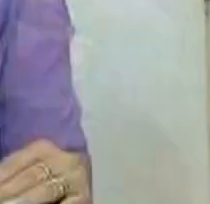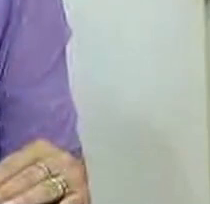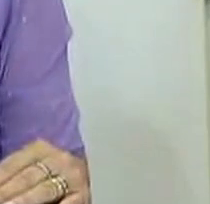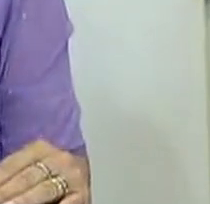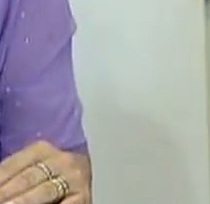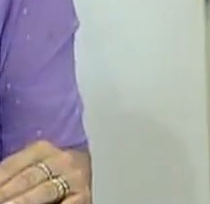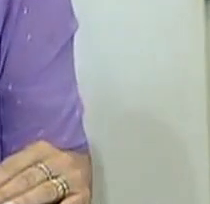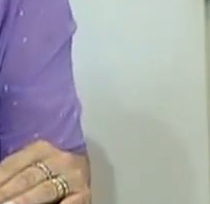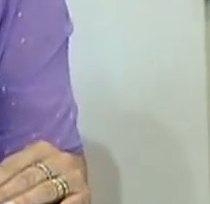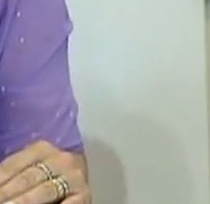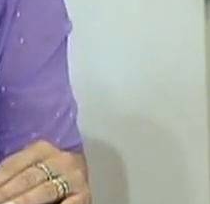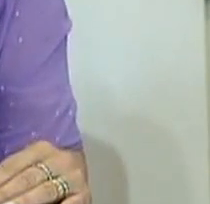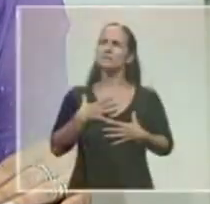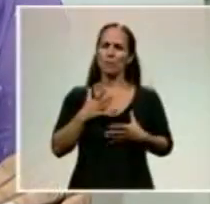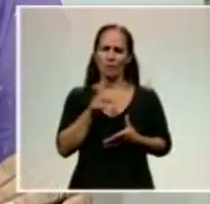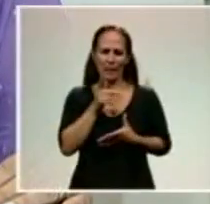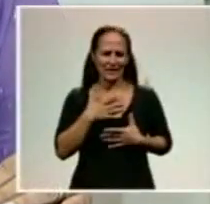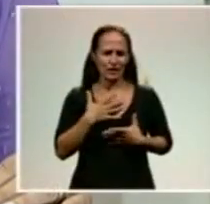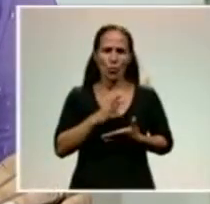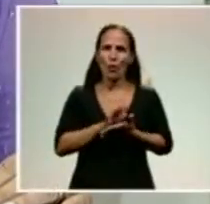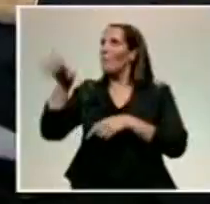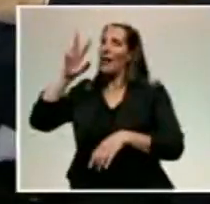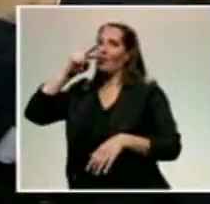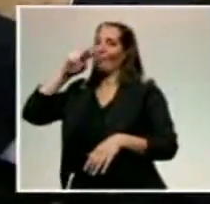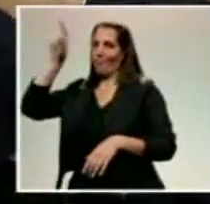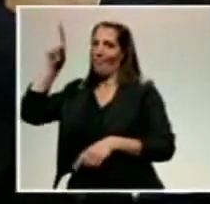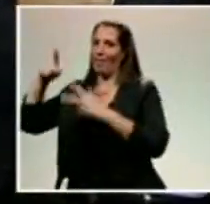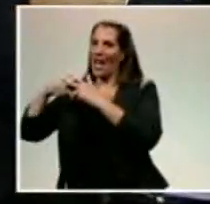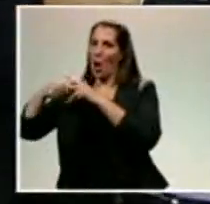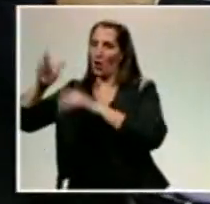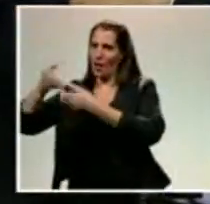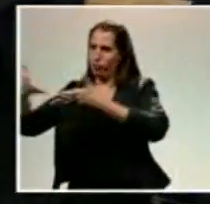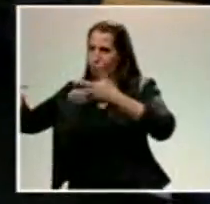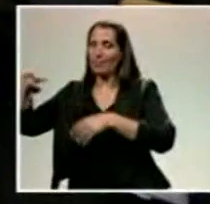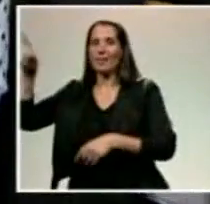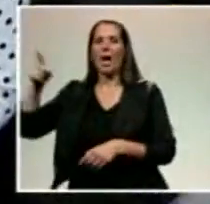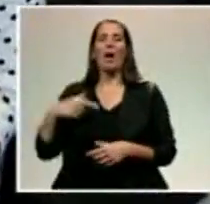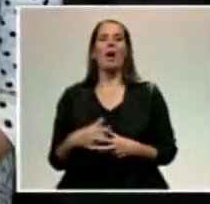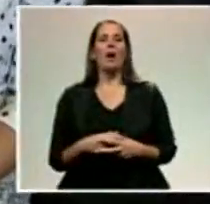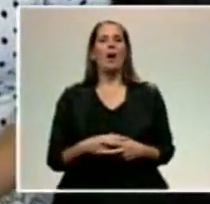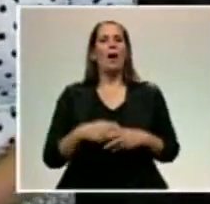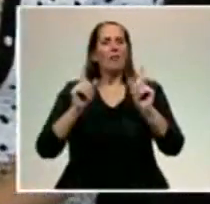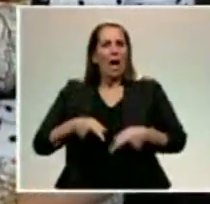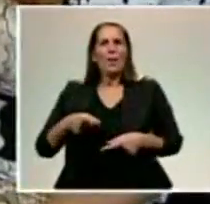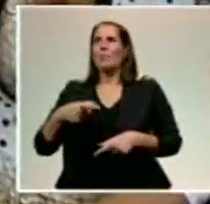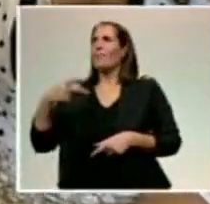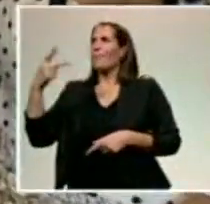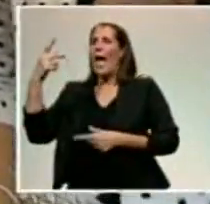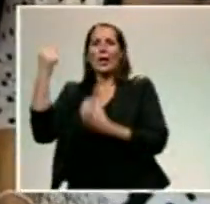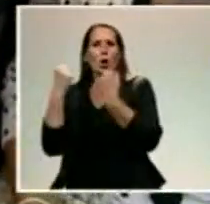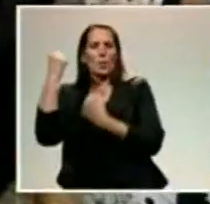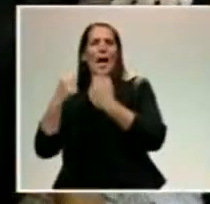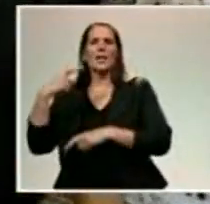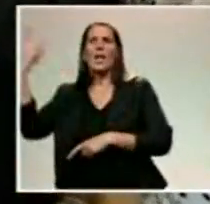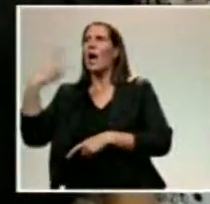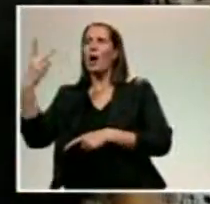siente muchas veces como que está arando en el mar. Dos economías absolutamente complementarias